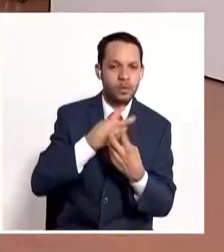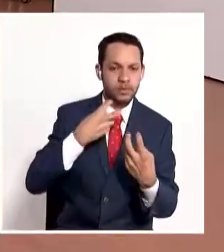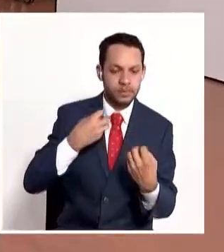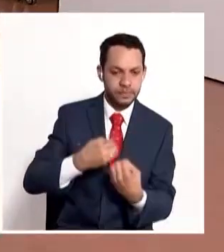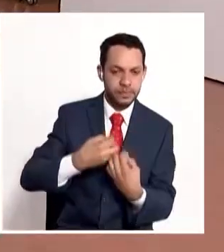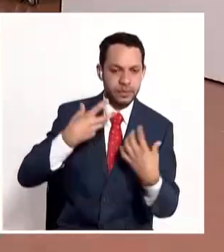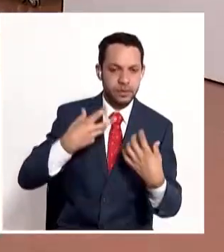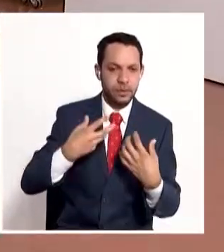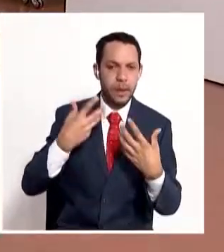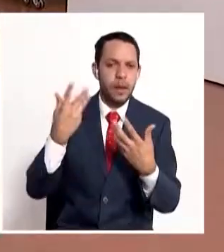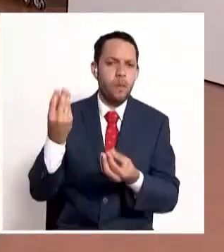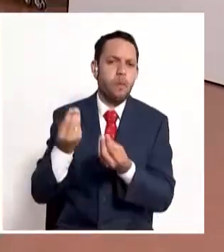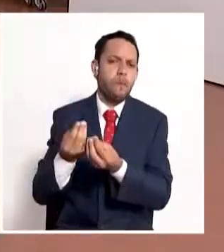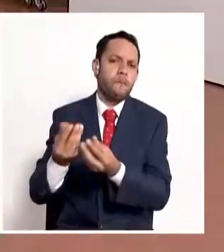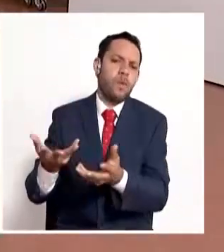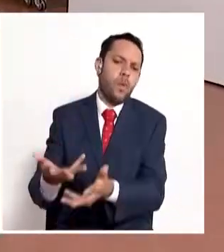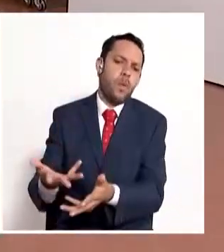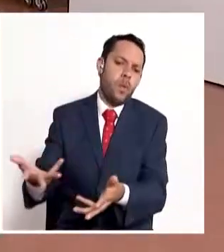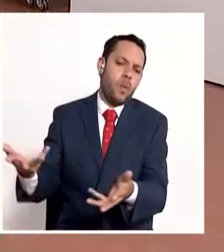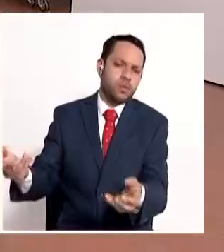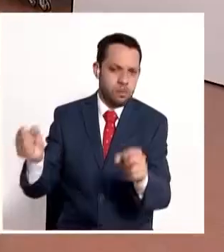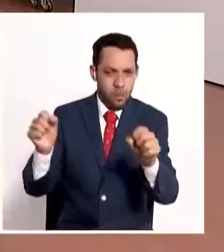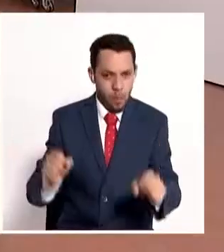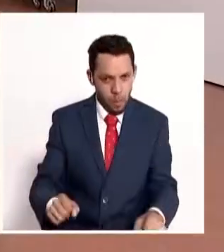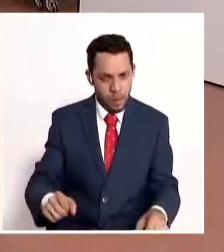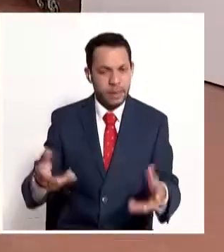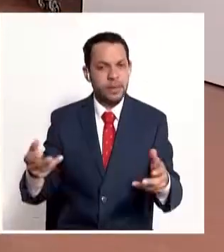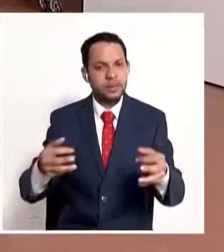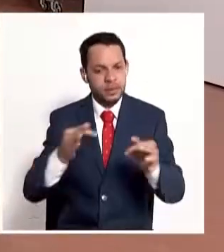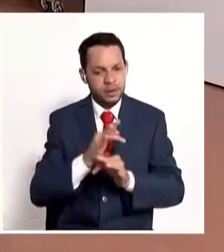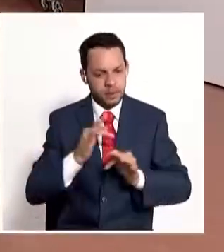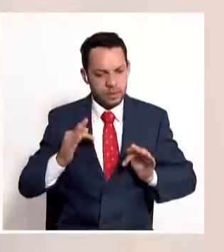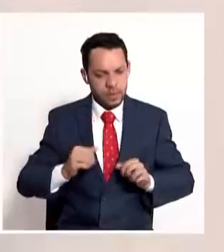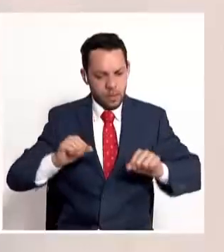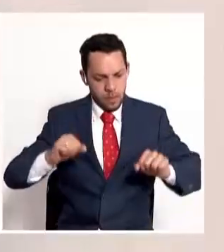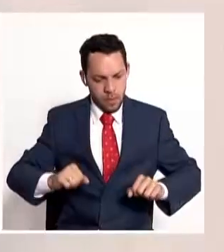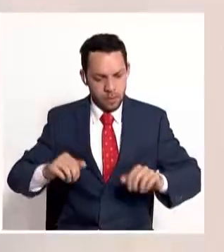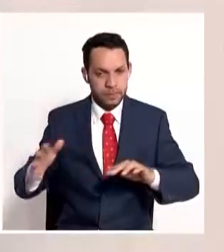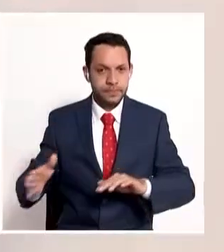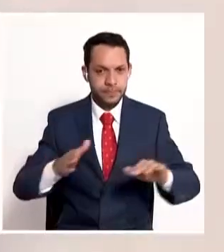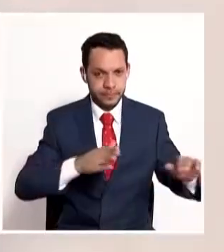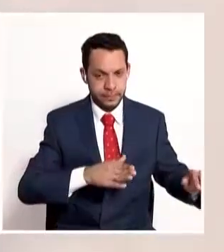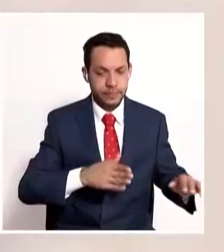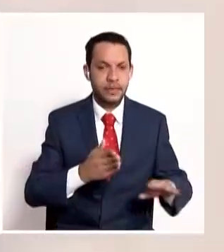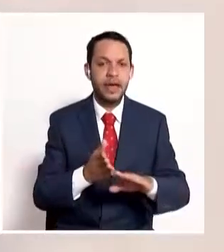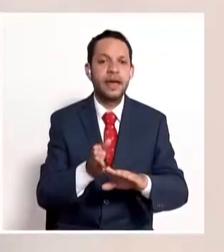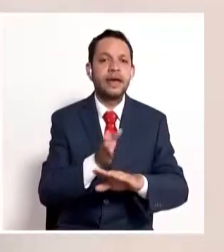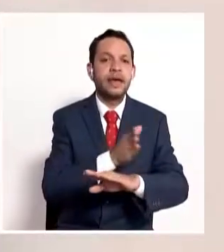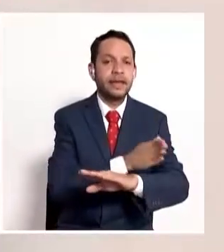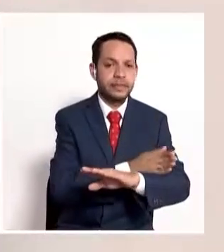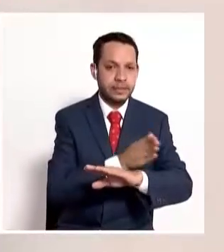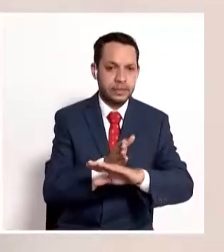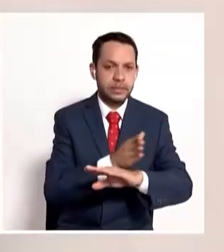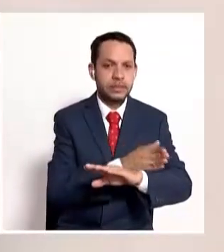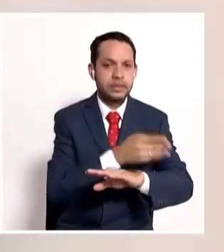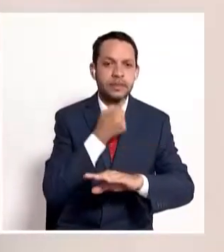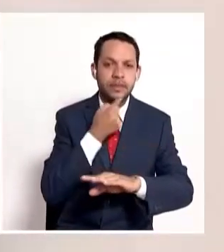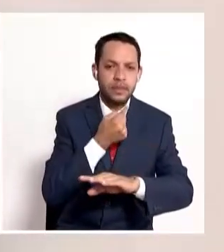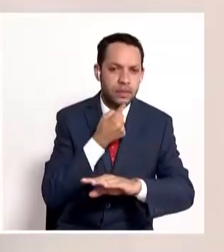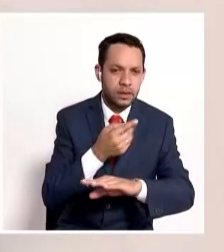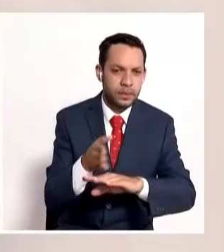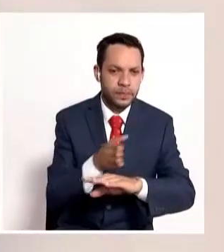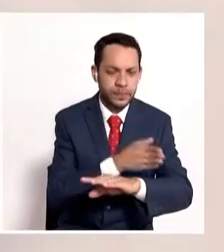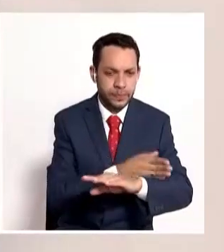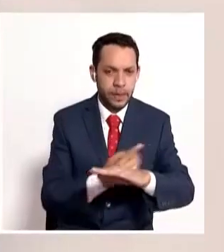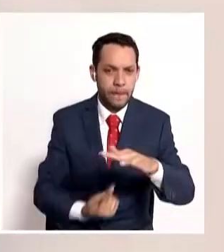las mil y una noche las mil y un tratamiento que tenemos para la artrosis no era era lo que hablábamos al inicio del programa no es cierto cuando hacemos